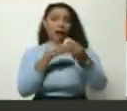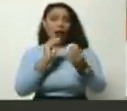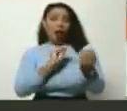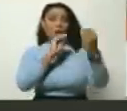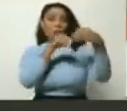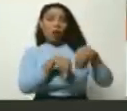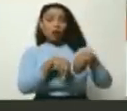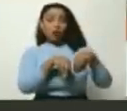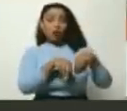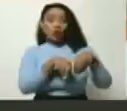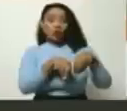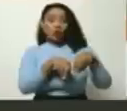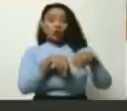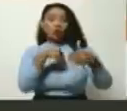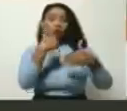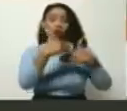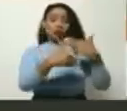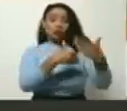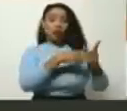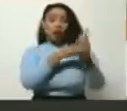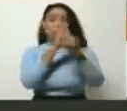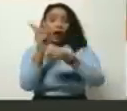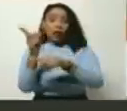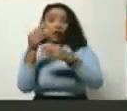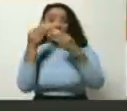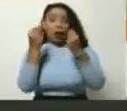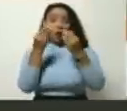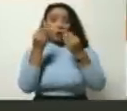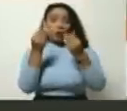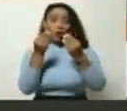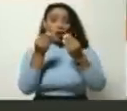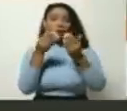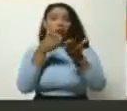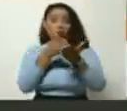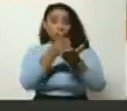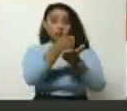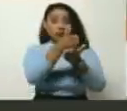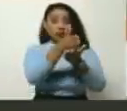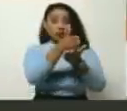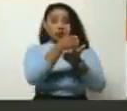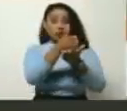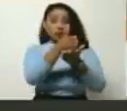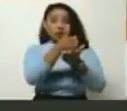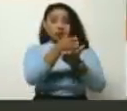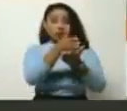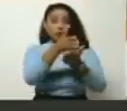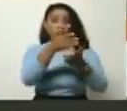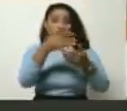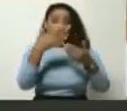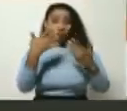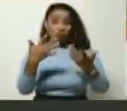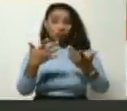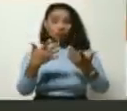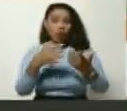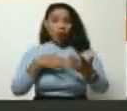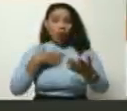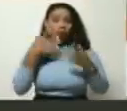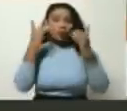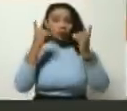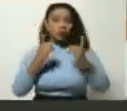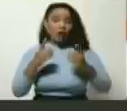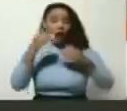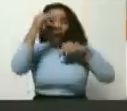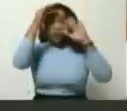y en la medida en que ello sea económicamente viable y sustentable, decidan atender